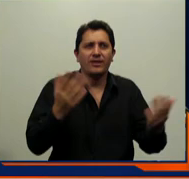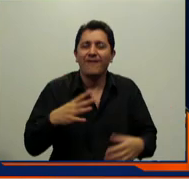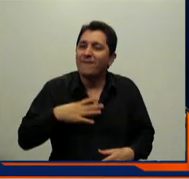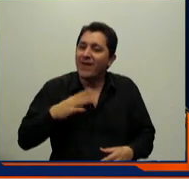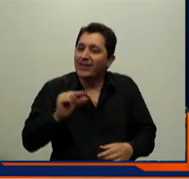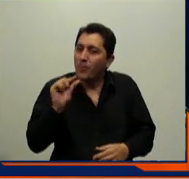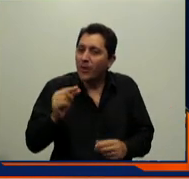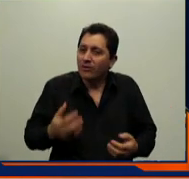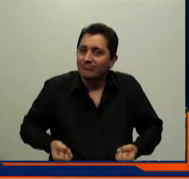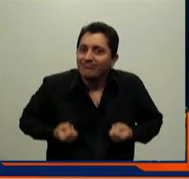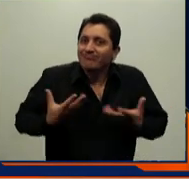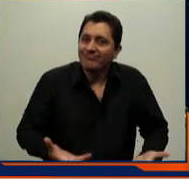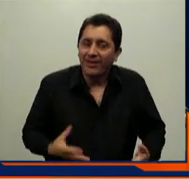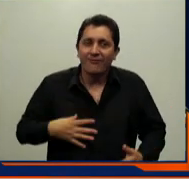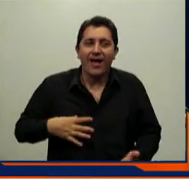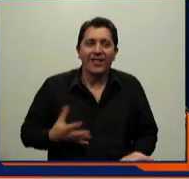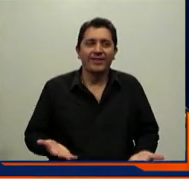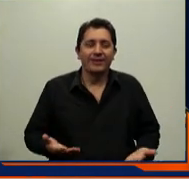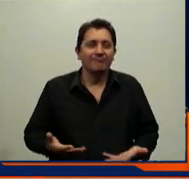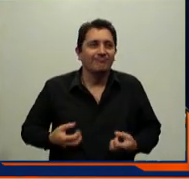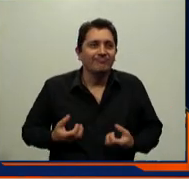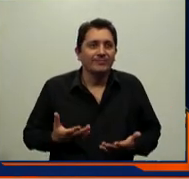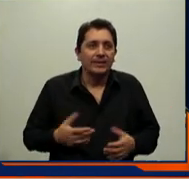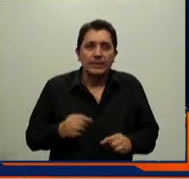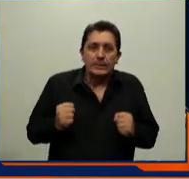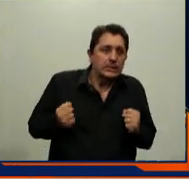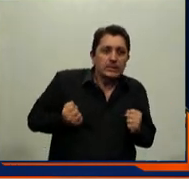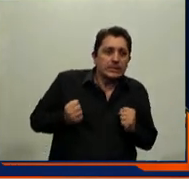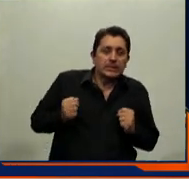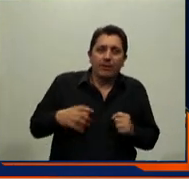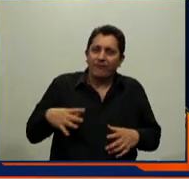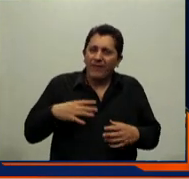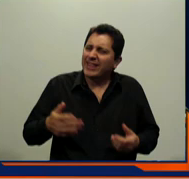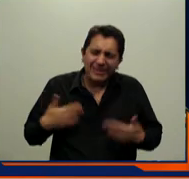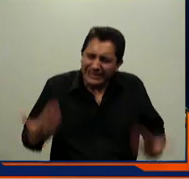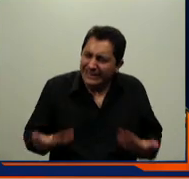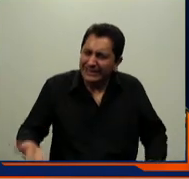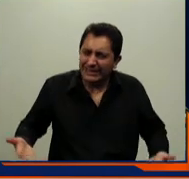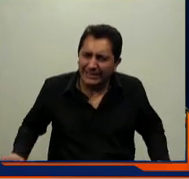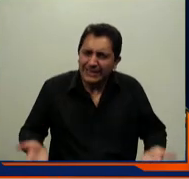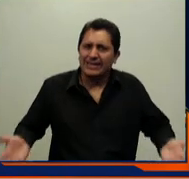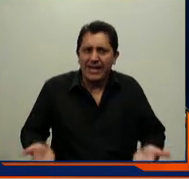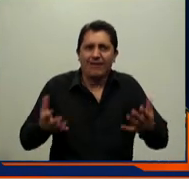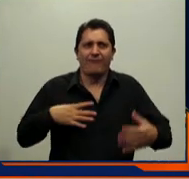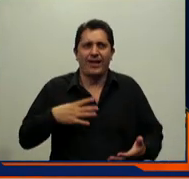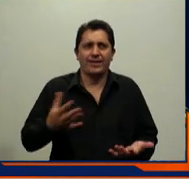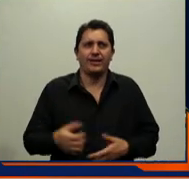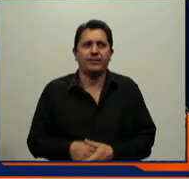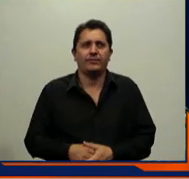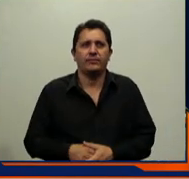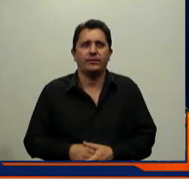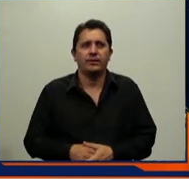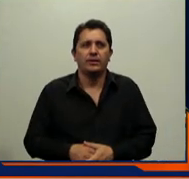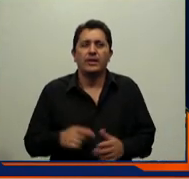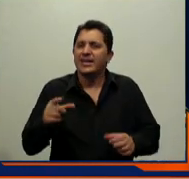poquito animarse, soltarse un poco más antes de empezar a jugar y animarse. Me parece que es eso, ¿no? Un poquito más de quizás el